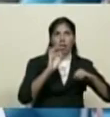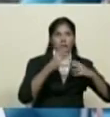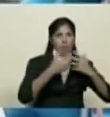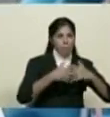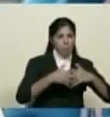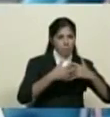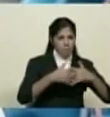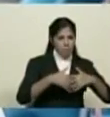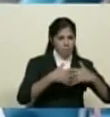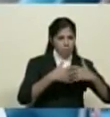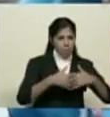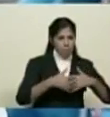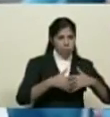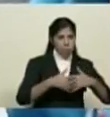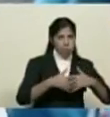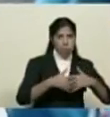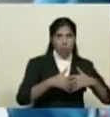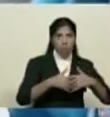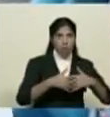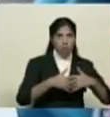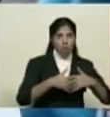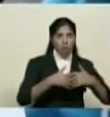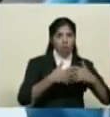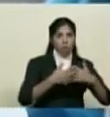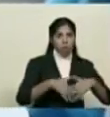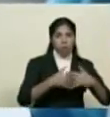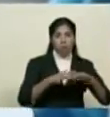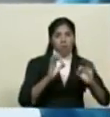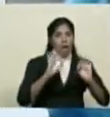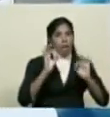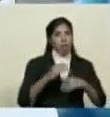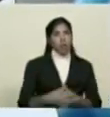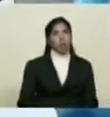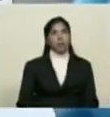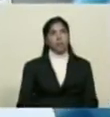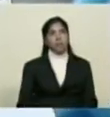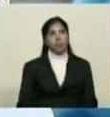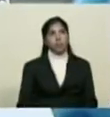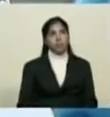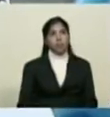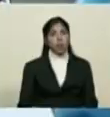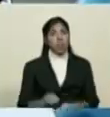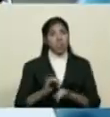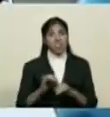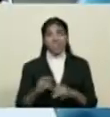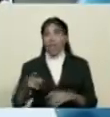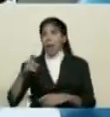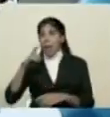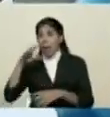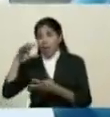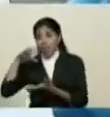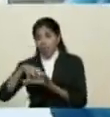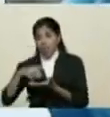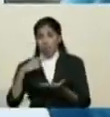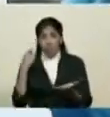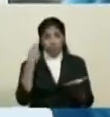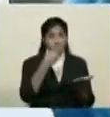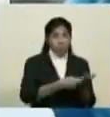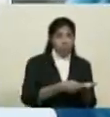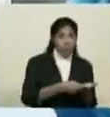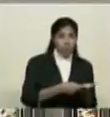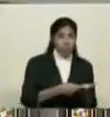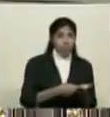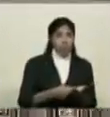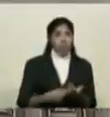siquiera existía, aun cuando ya la empresa estatal había cumplido con los pagos y concepto